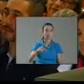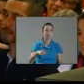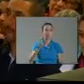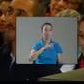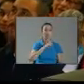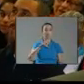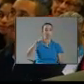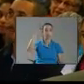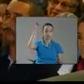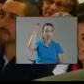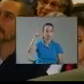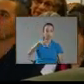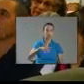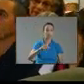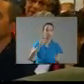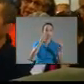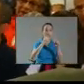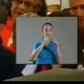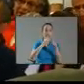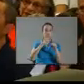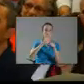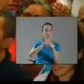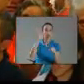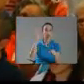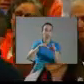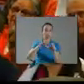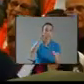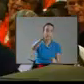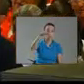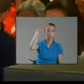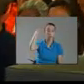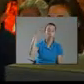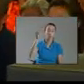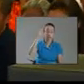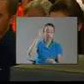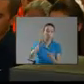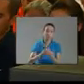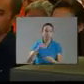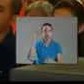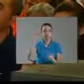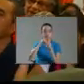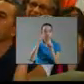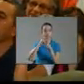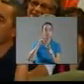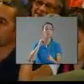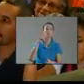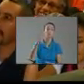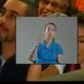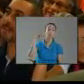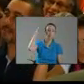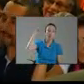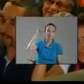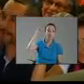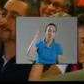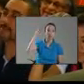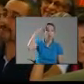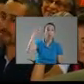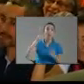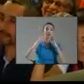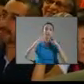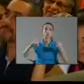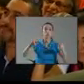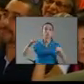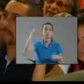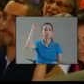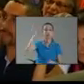Mientras usted no sale de la presencia, quiero invitar a las familias que quieren cobertura que vengan acá al frente. Todas